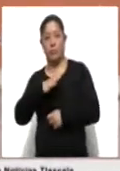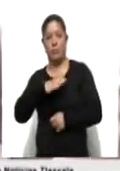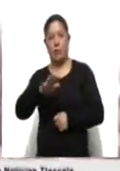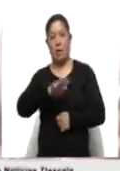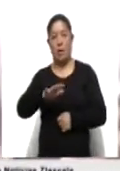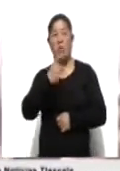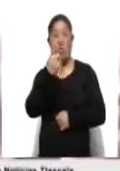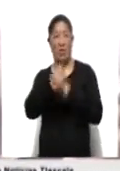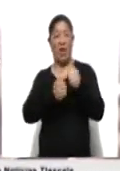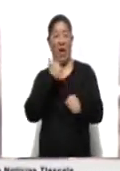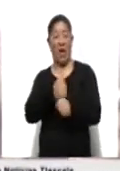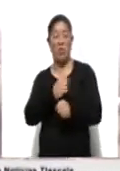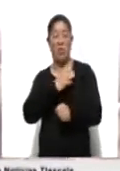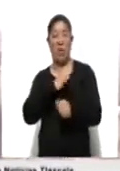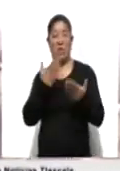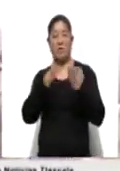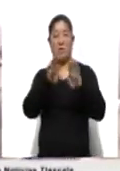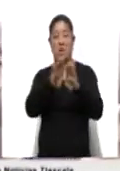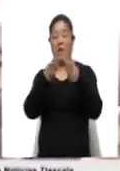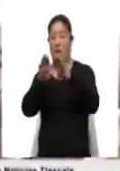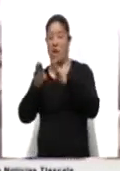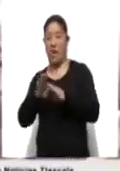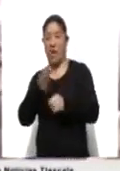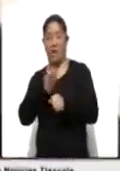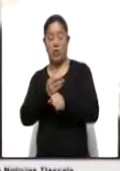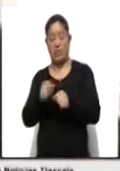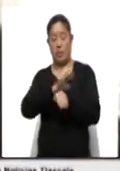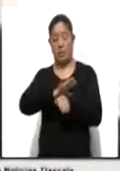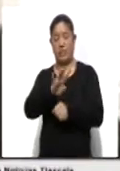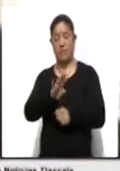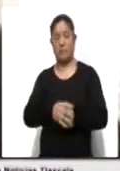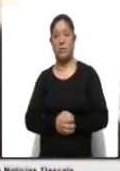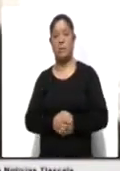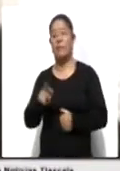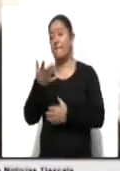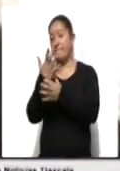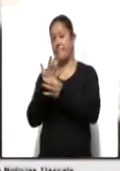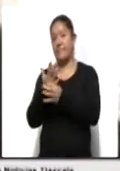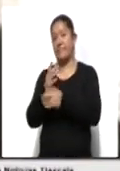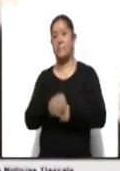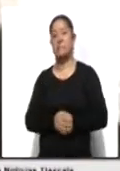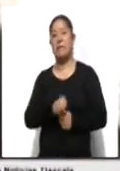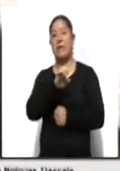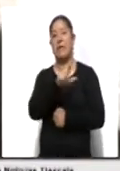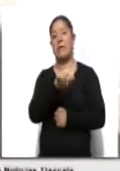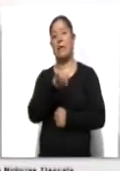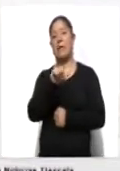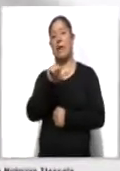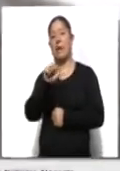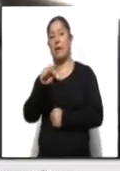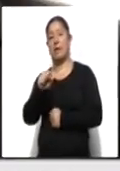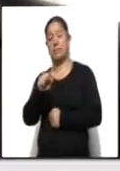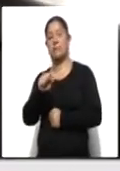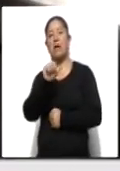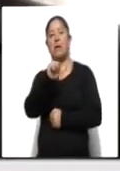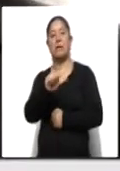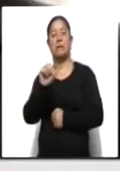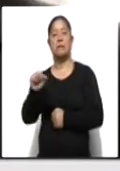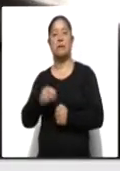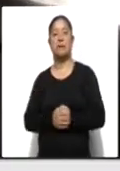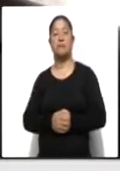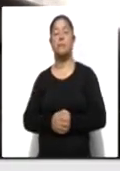más de un año ante la pandemia de COVID-19. Así lo informó el titular del área, Elías Arenas Salas. Nosotros